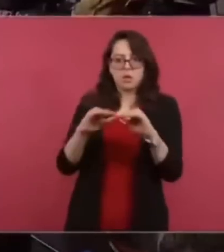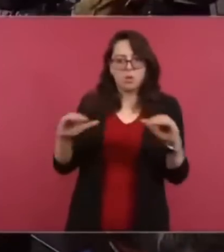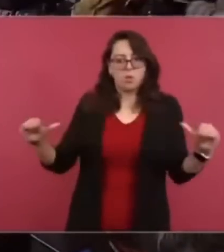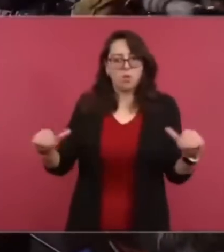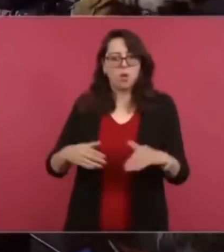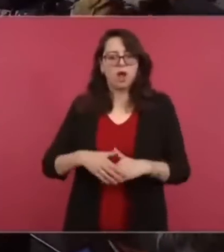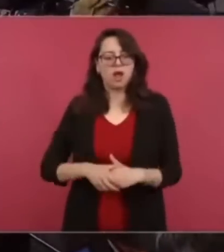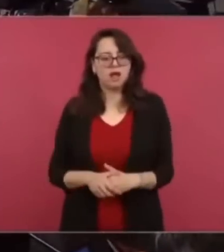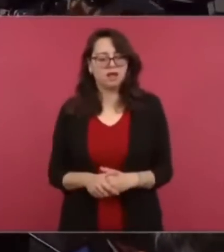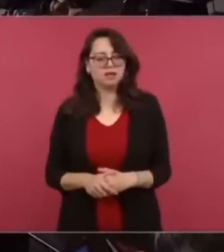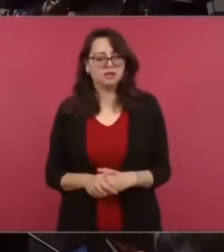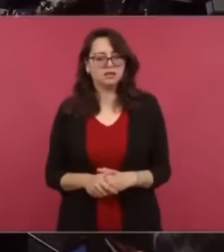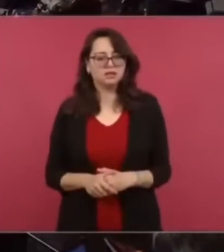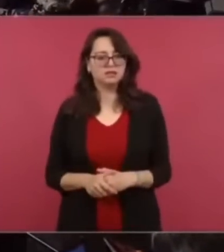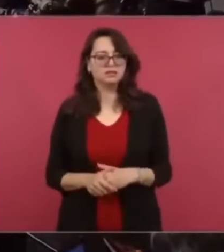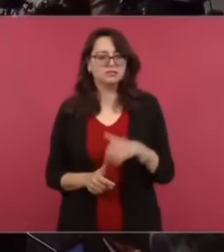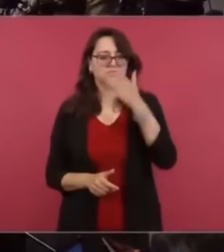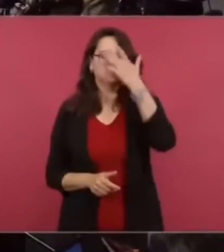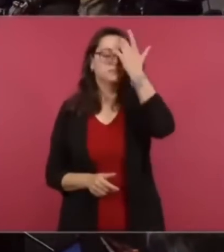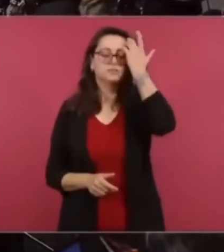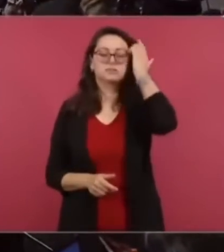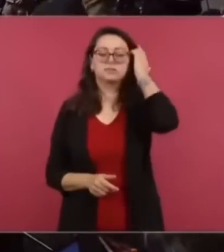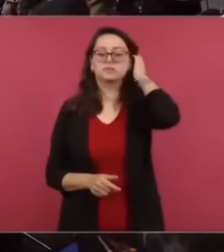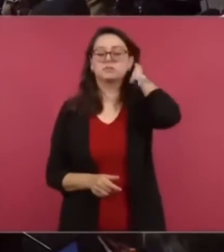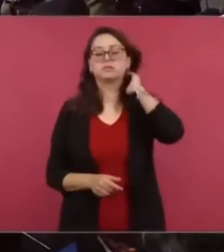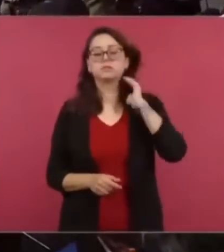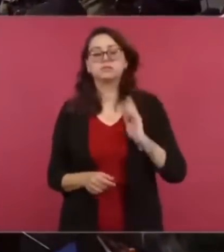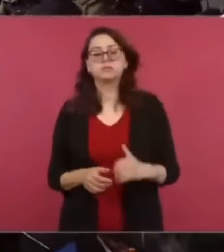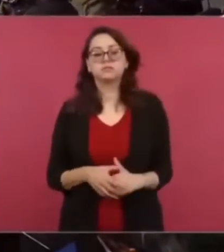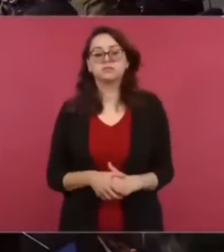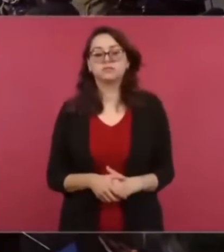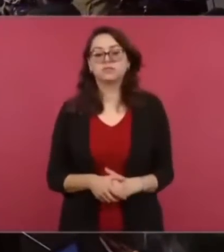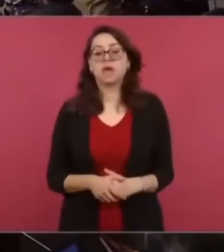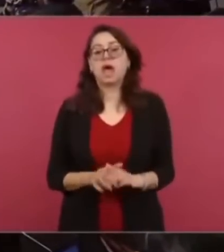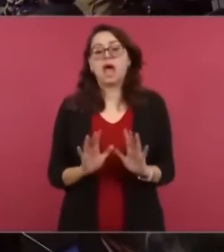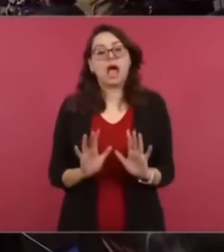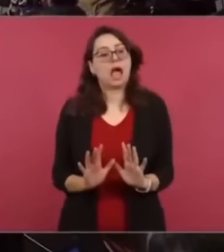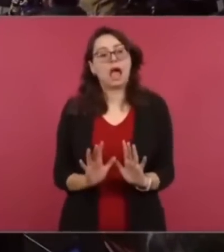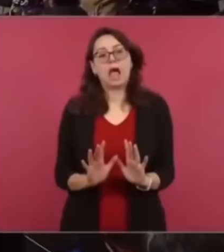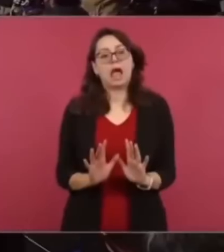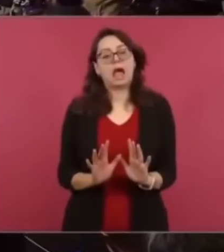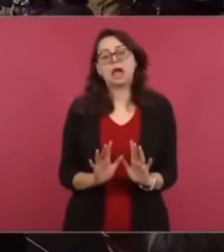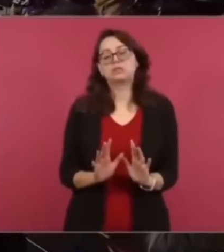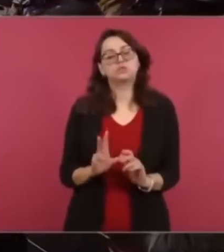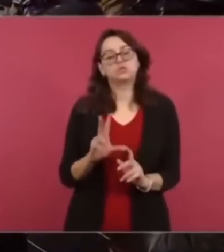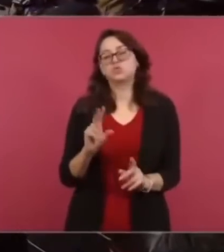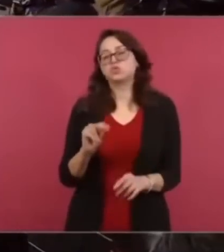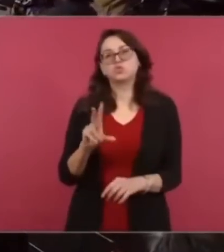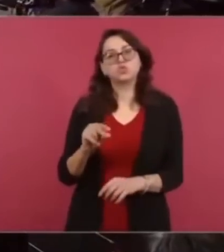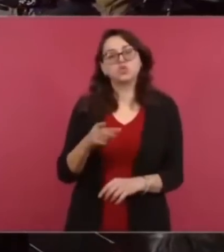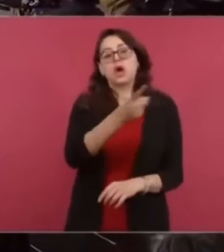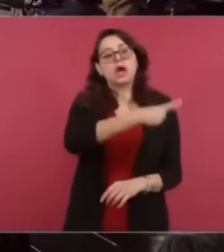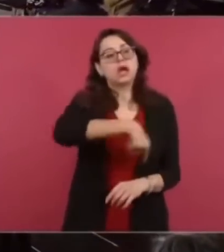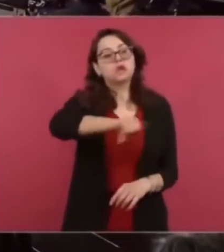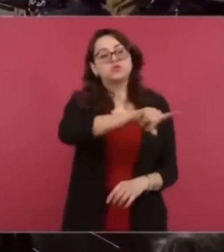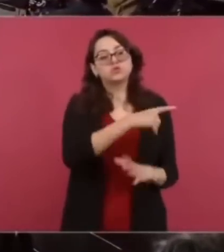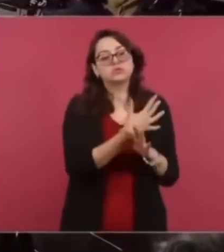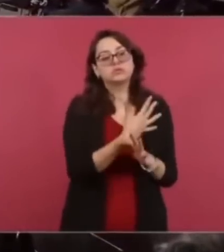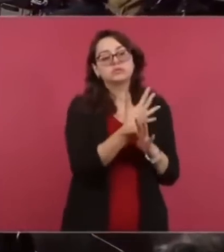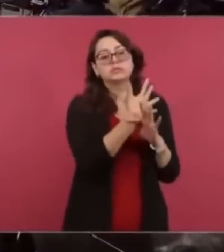¿O qué? El presupuesto nos lo tenemos que gastar nosotros los que trabajamos en el gobierno.